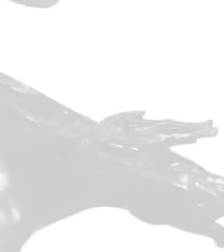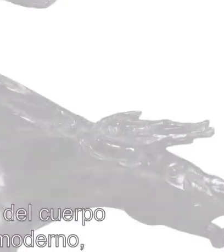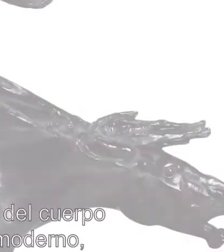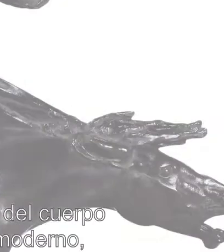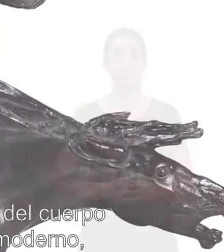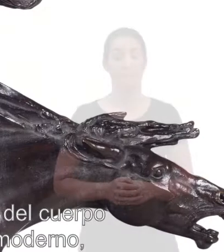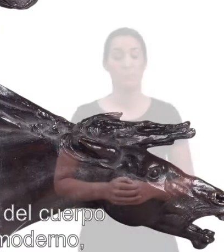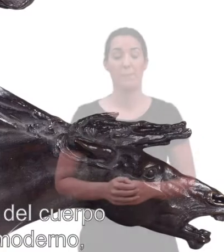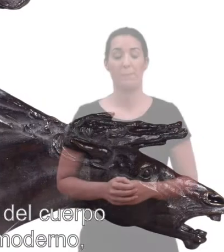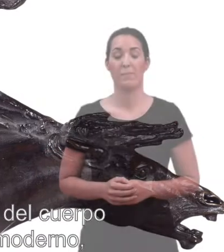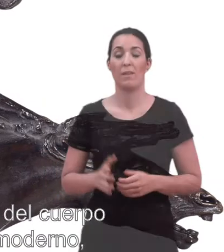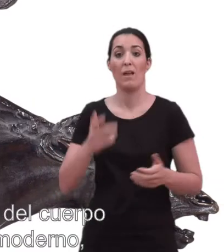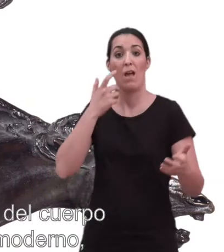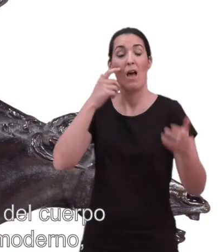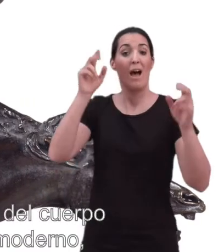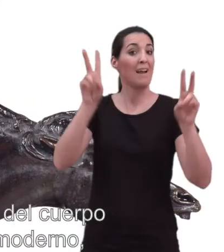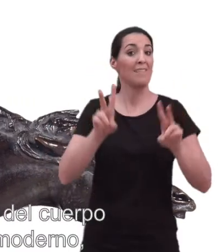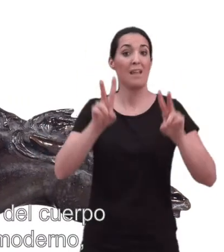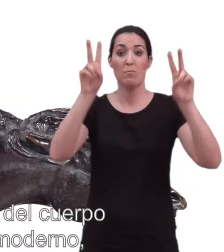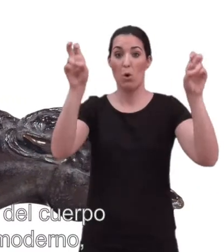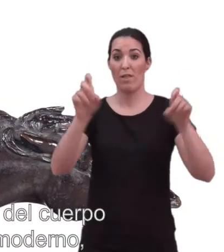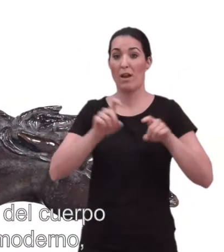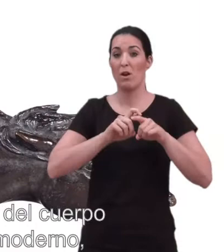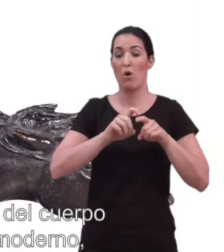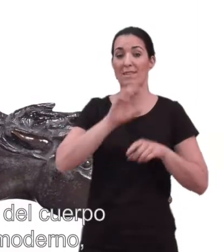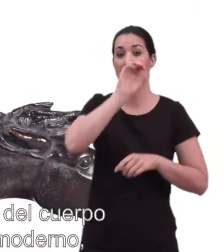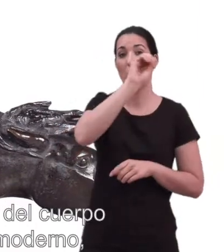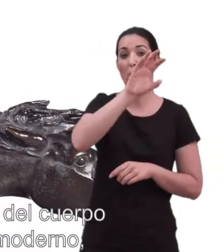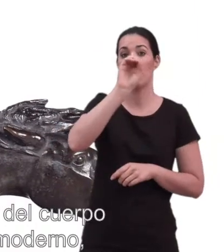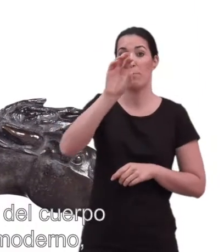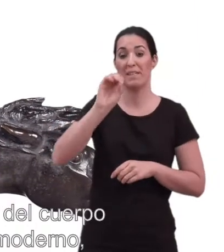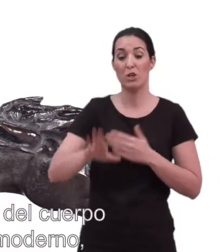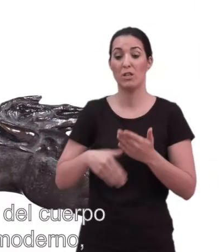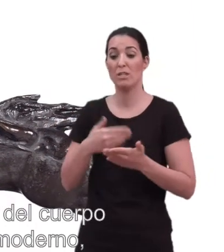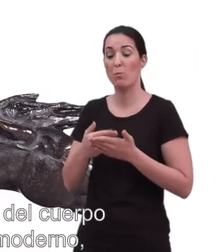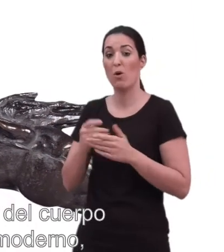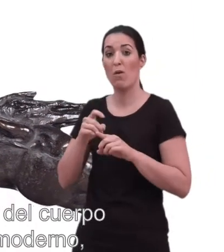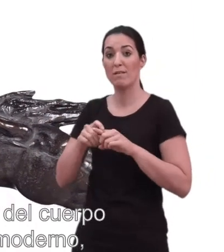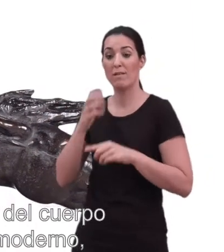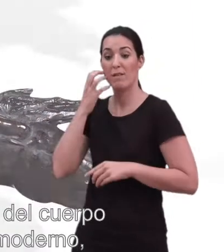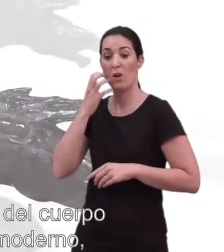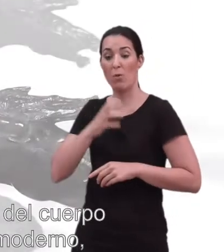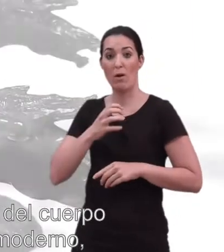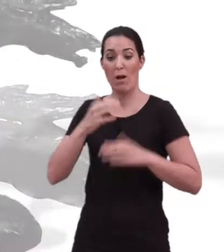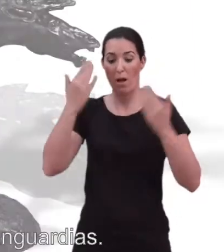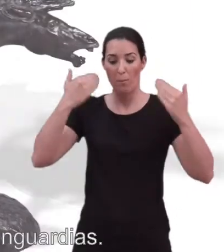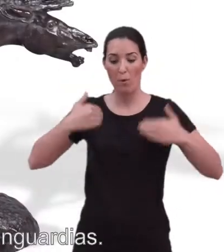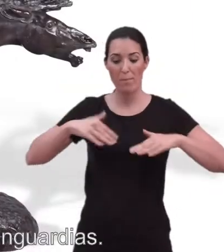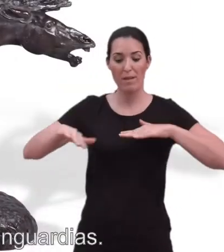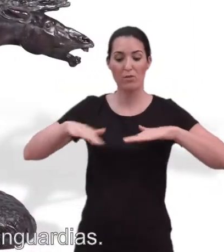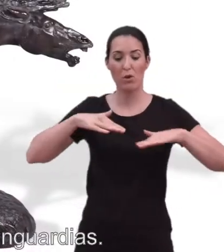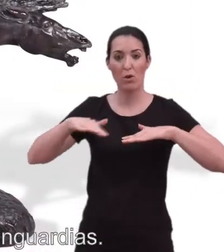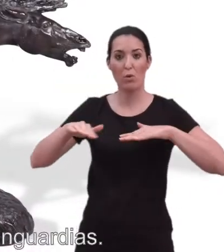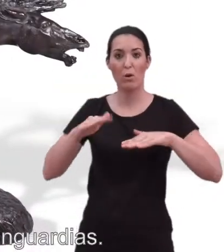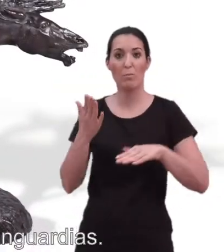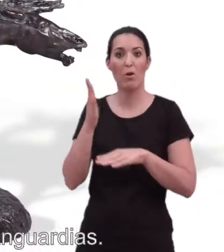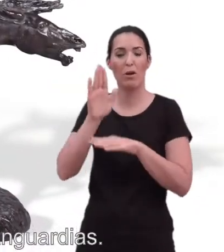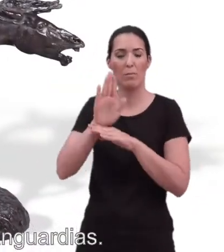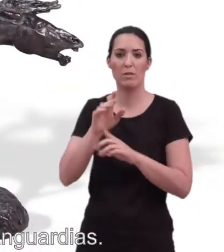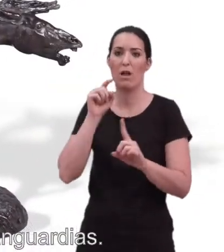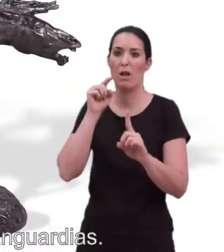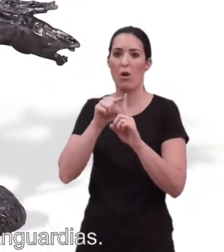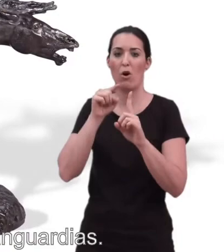La voluntad de captar el movimiento del cuerpo es una de las constantes del arte moderno, desde el impresionismo hasta